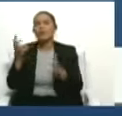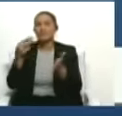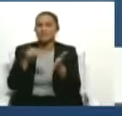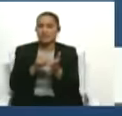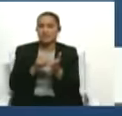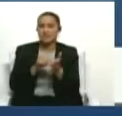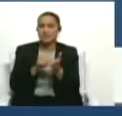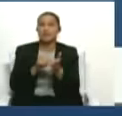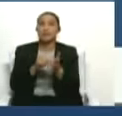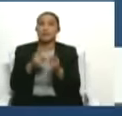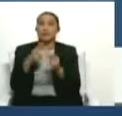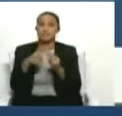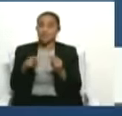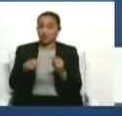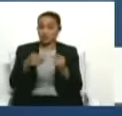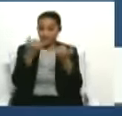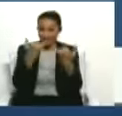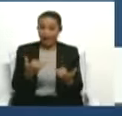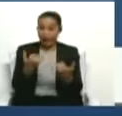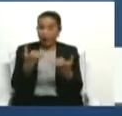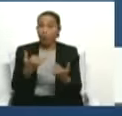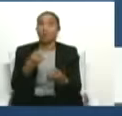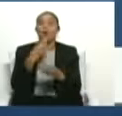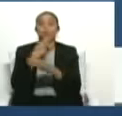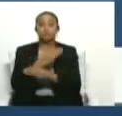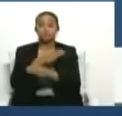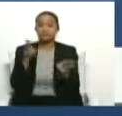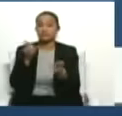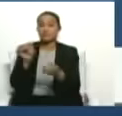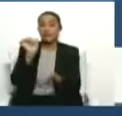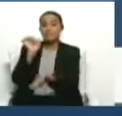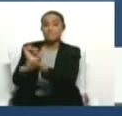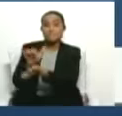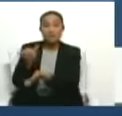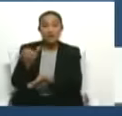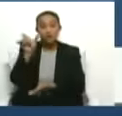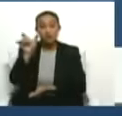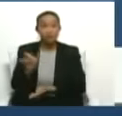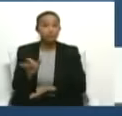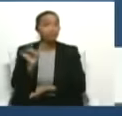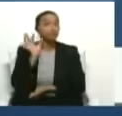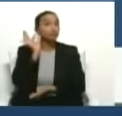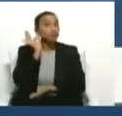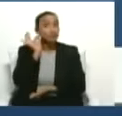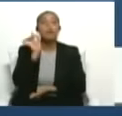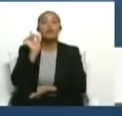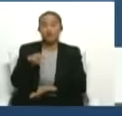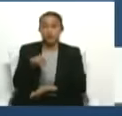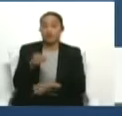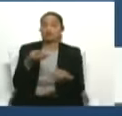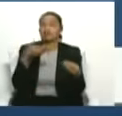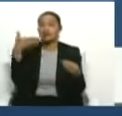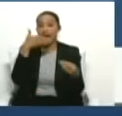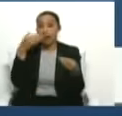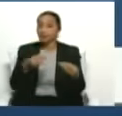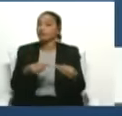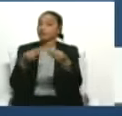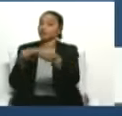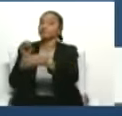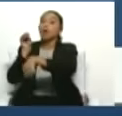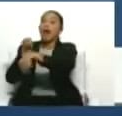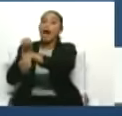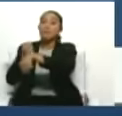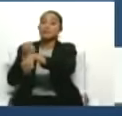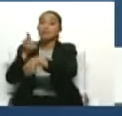que previamente tuvo una orden de aprehensión, que fue comunicada su detención, que fue presentada ante